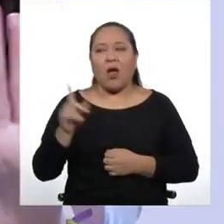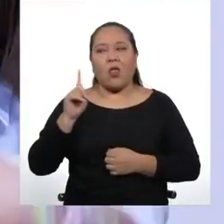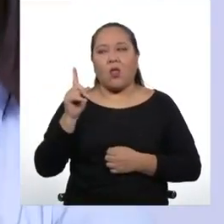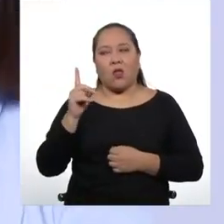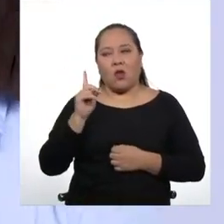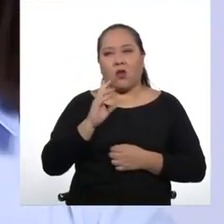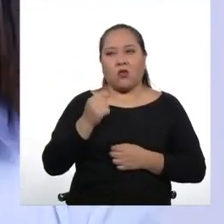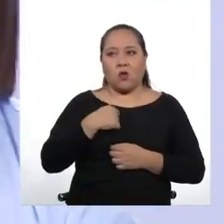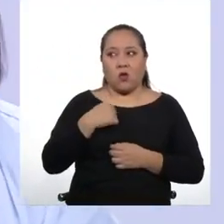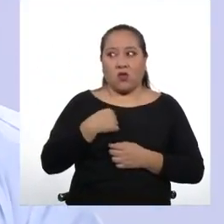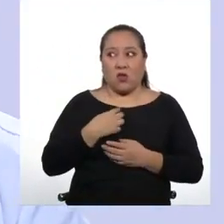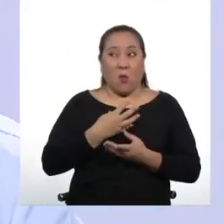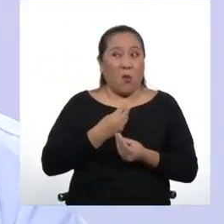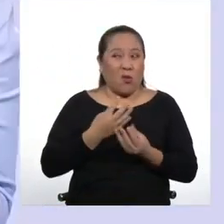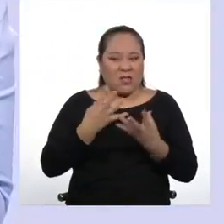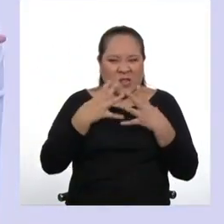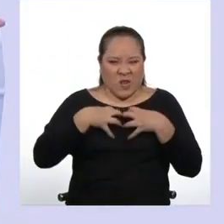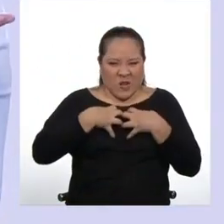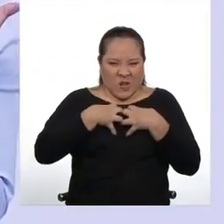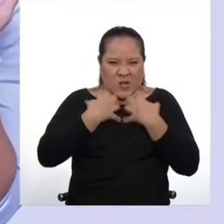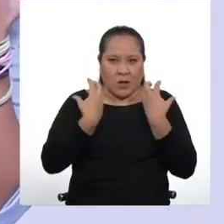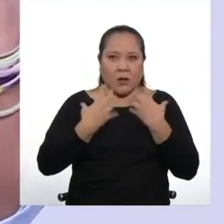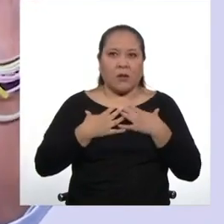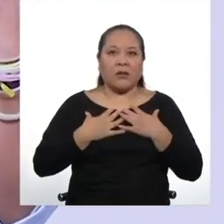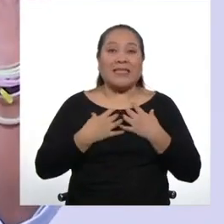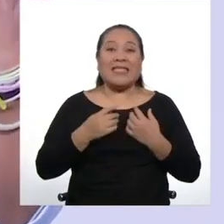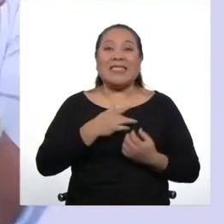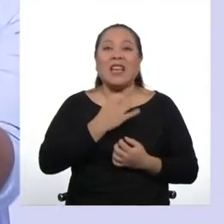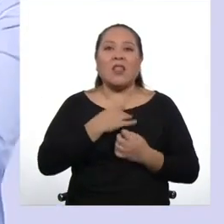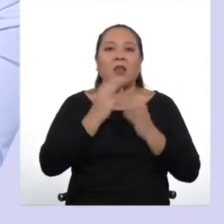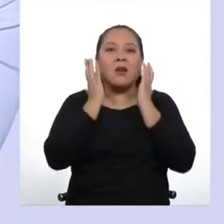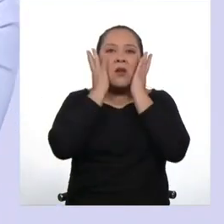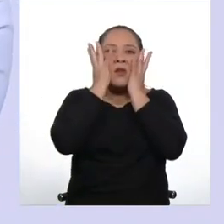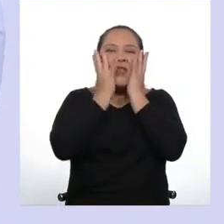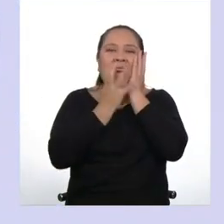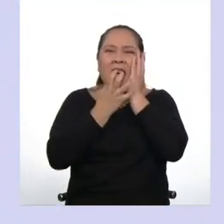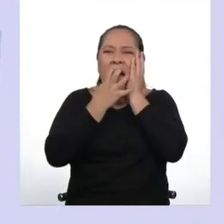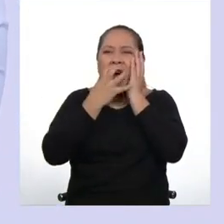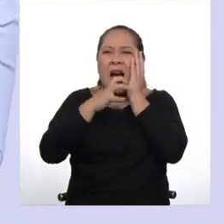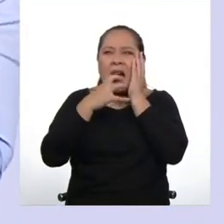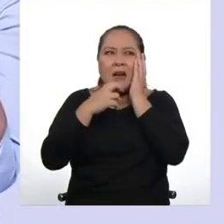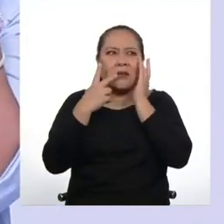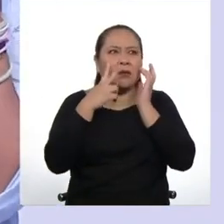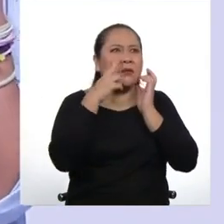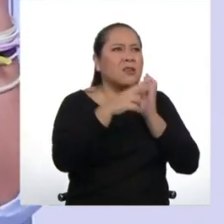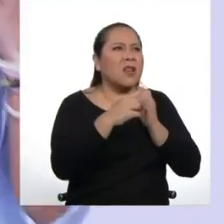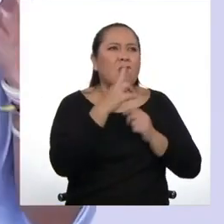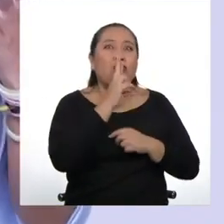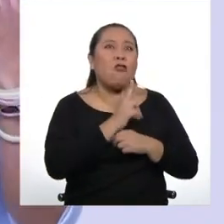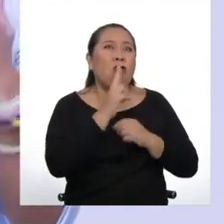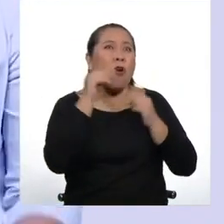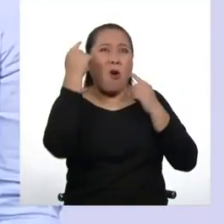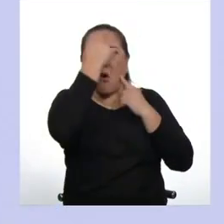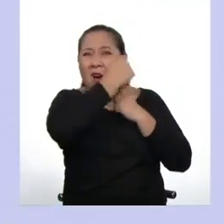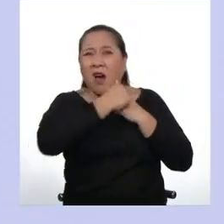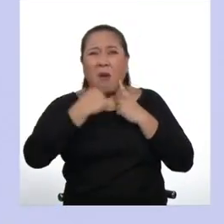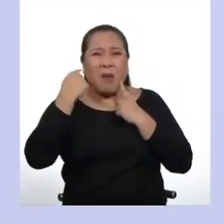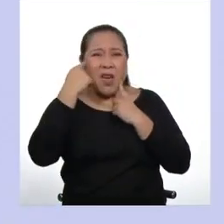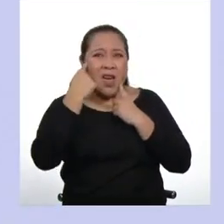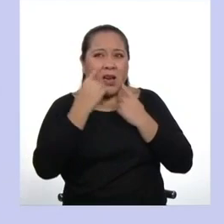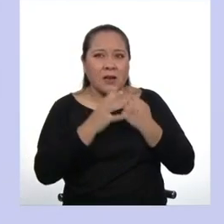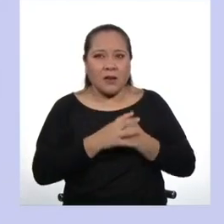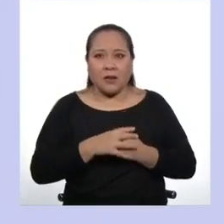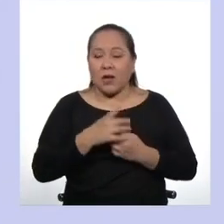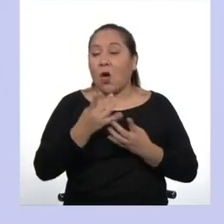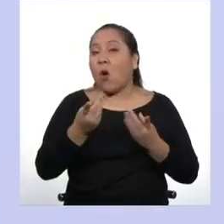No, profesora. Cuando estoy muy molesta siento que la temperatura de mi cara aumenta y cuando me miro al espejo me doy cuenta que mi cara está roja. Y